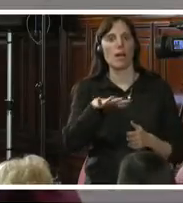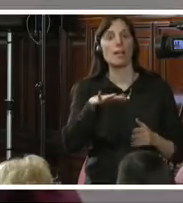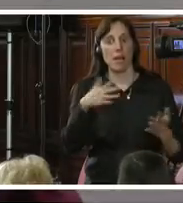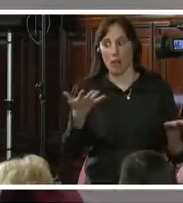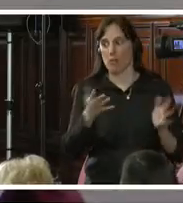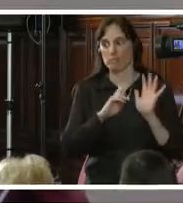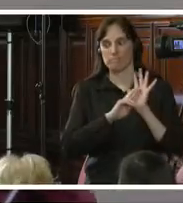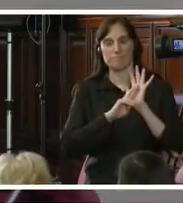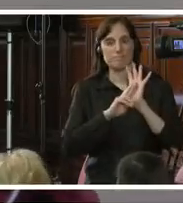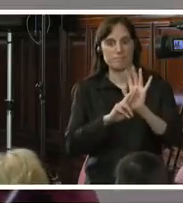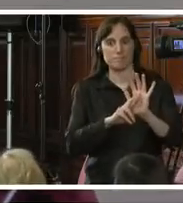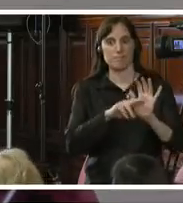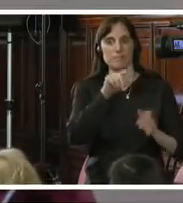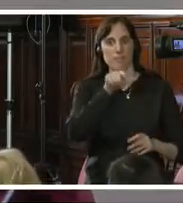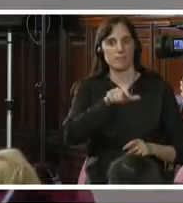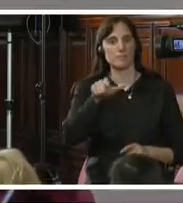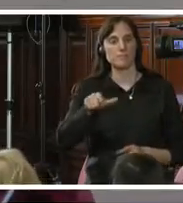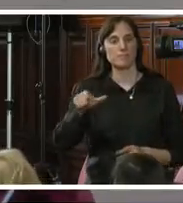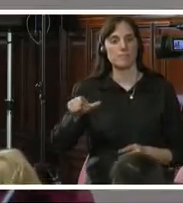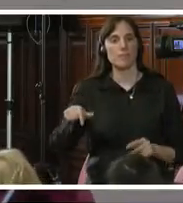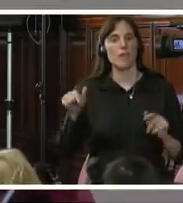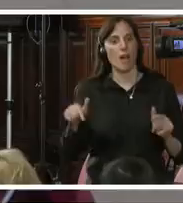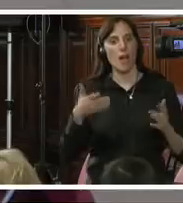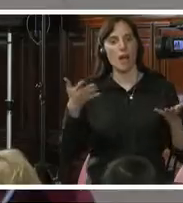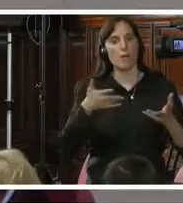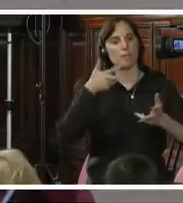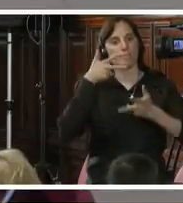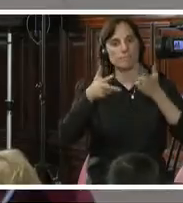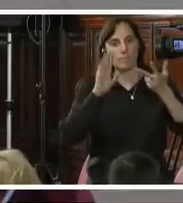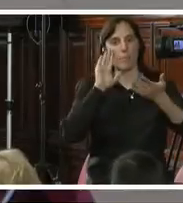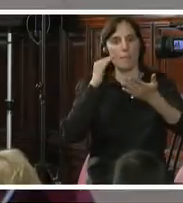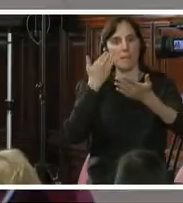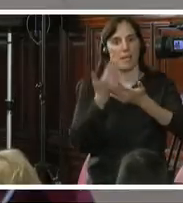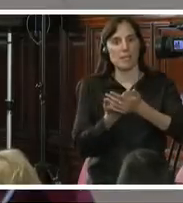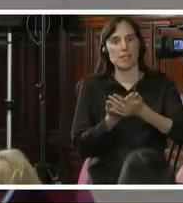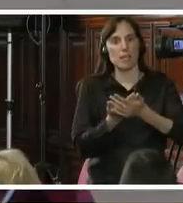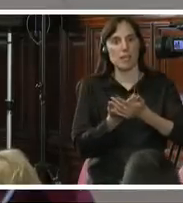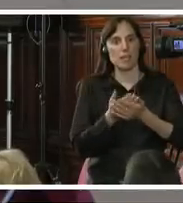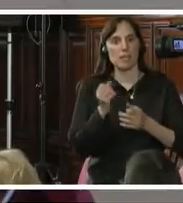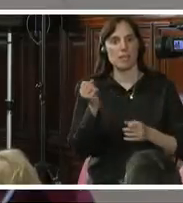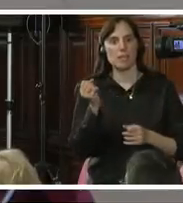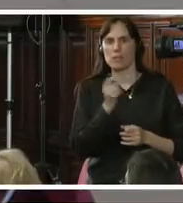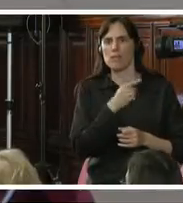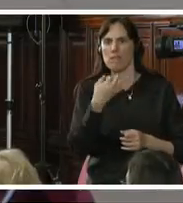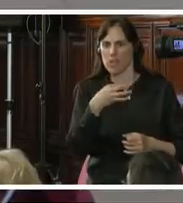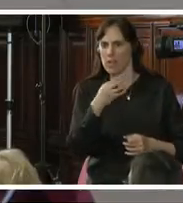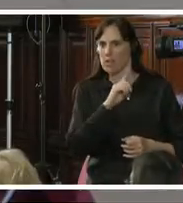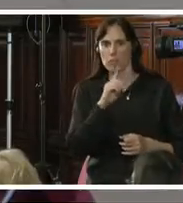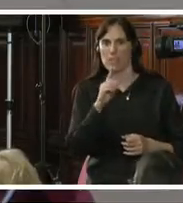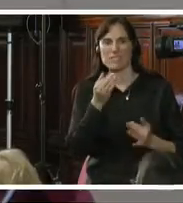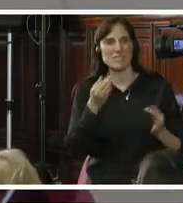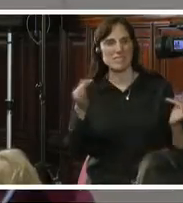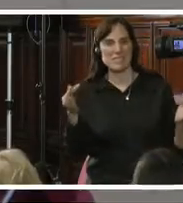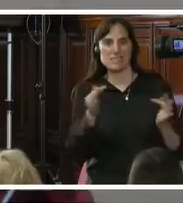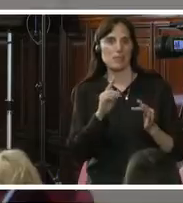aquí representadas. Ellas van a plantear la posición que no es feliz sobre